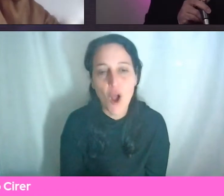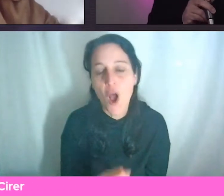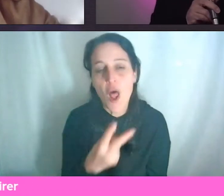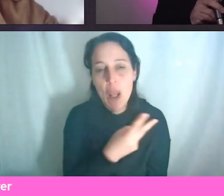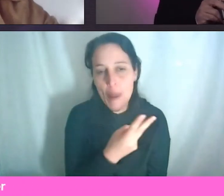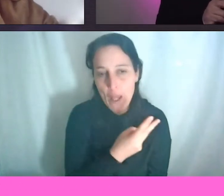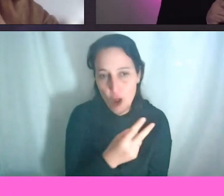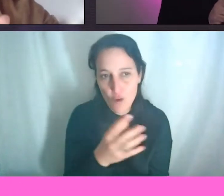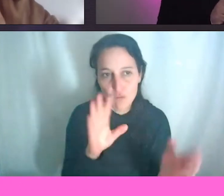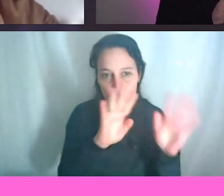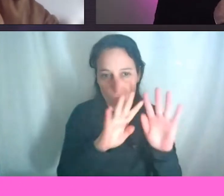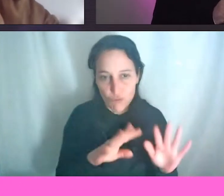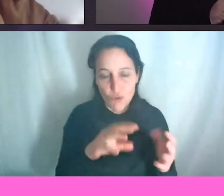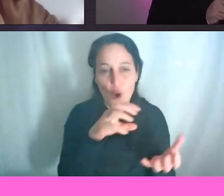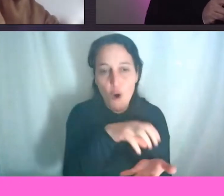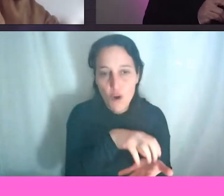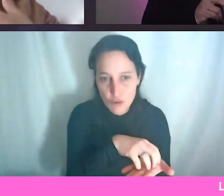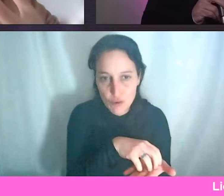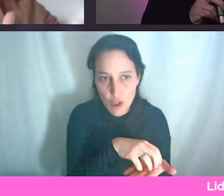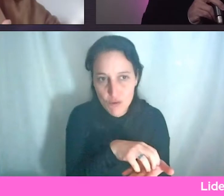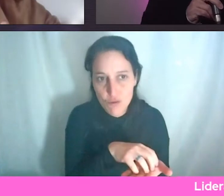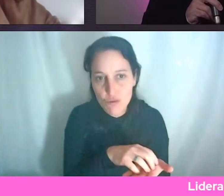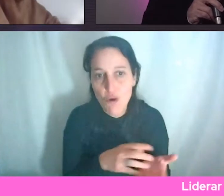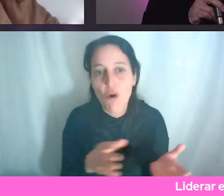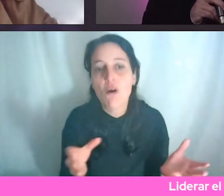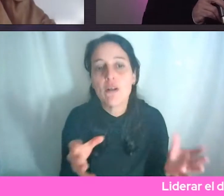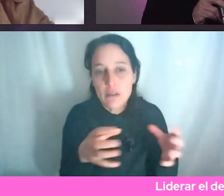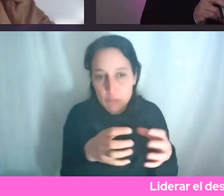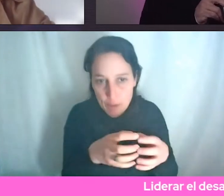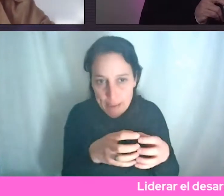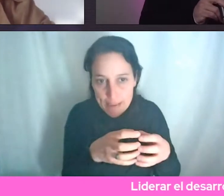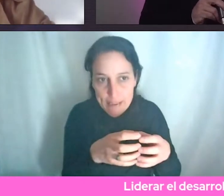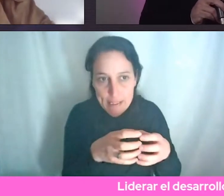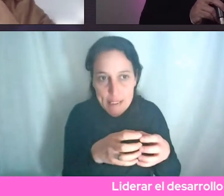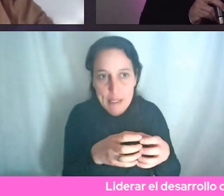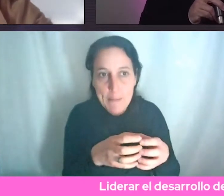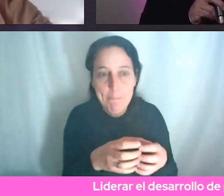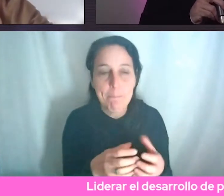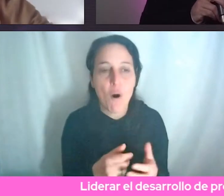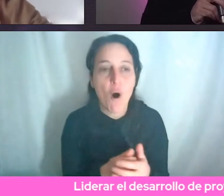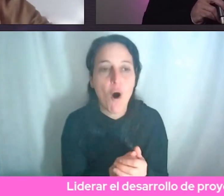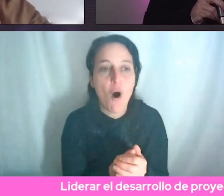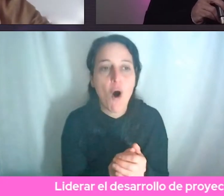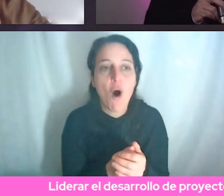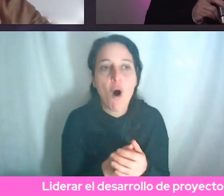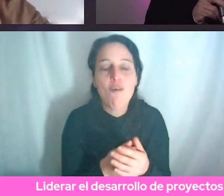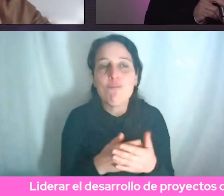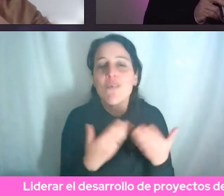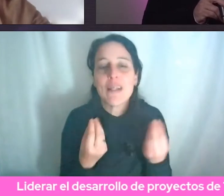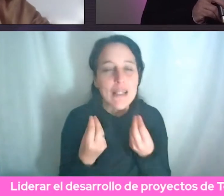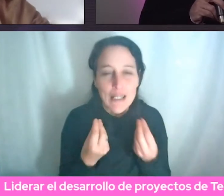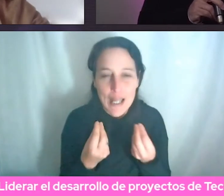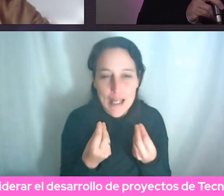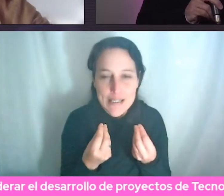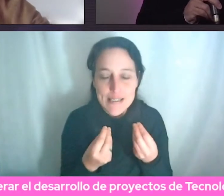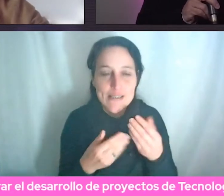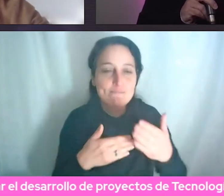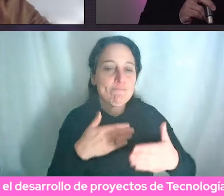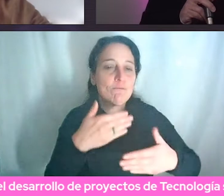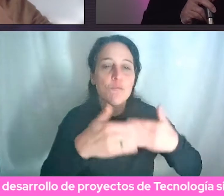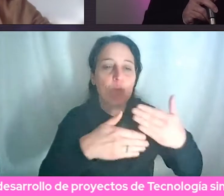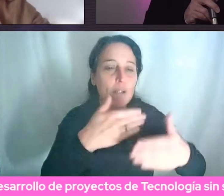Civic House y actualmente tenemos esta nueva iniciativa de Civic House que es para fomentar el desarrollo de nuevos proyectos